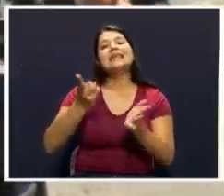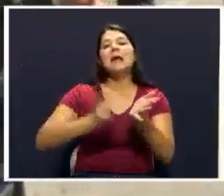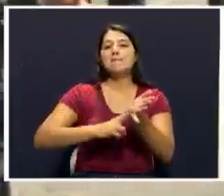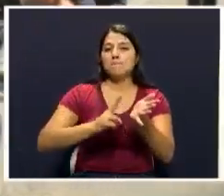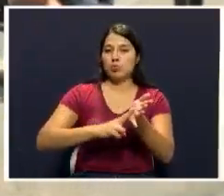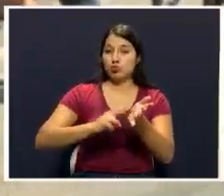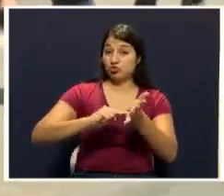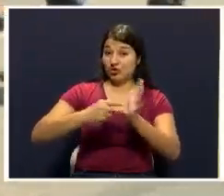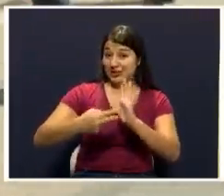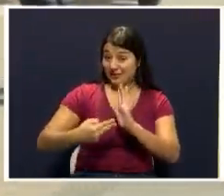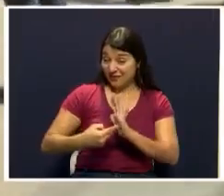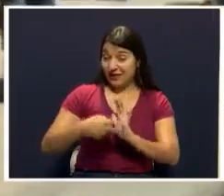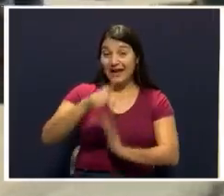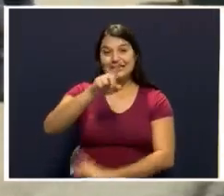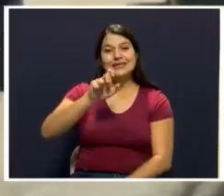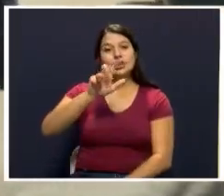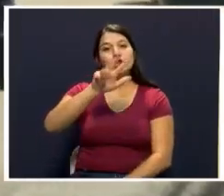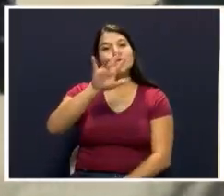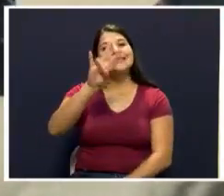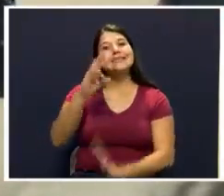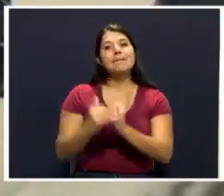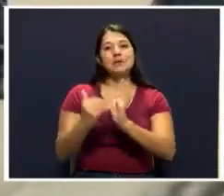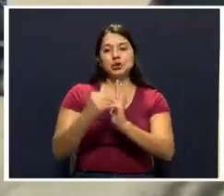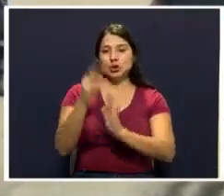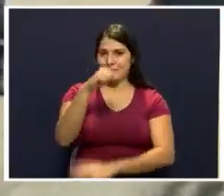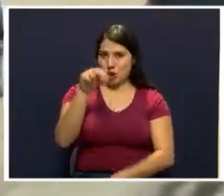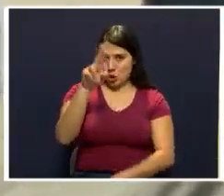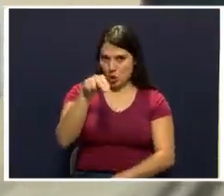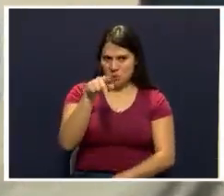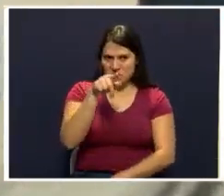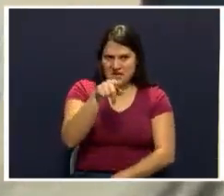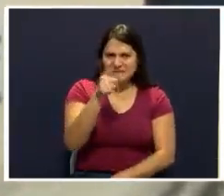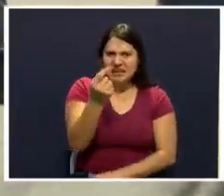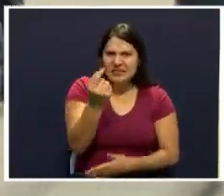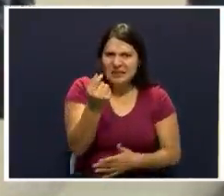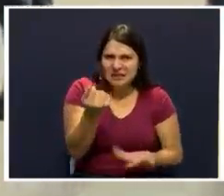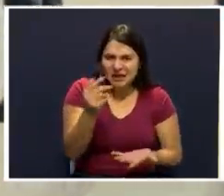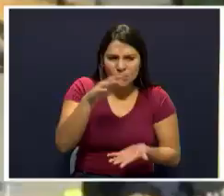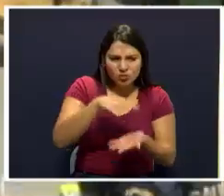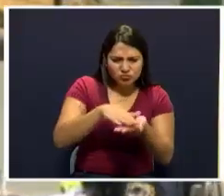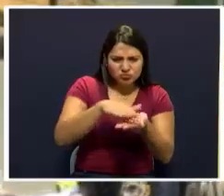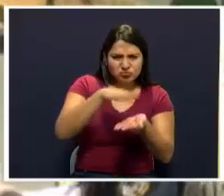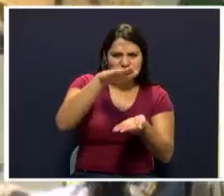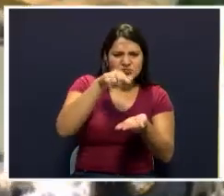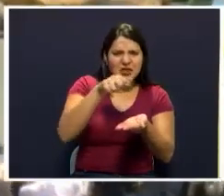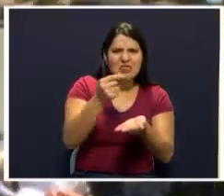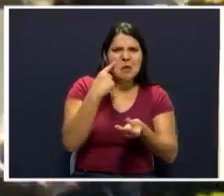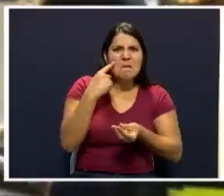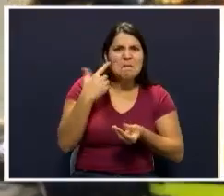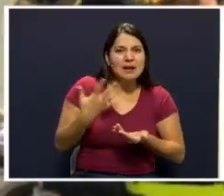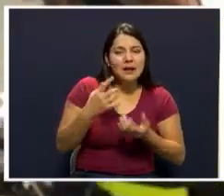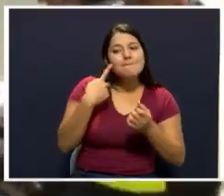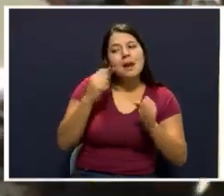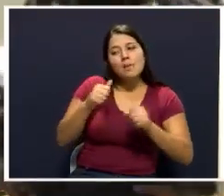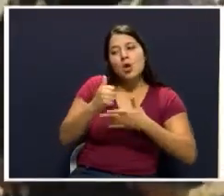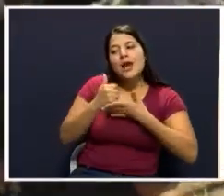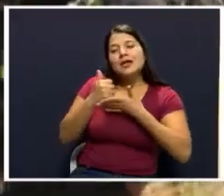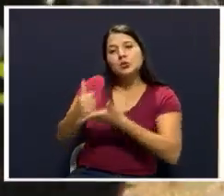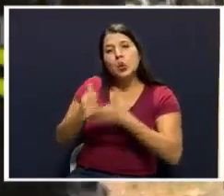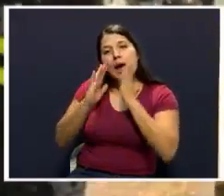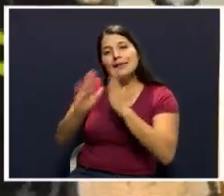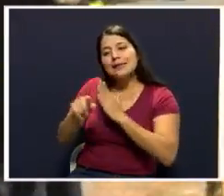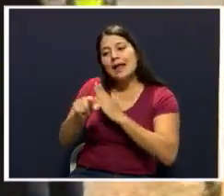los 137 millones de colones. Este dinero que pagaron los infractores se destinará a la atención de las personas